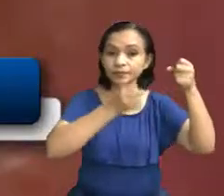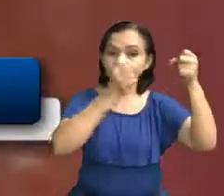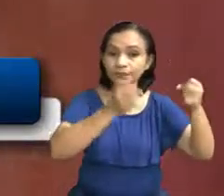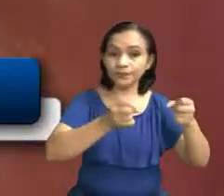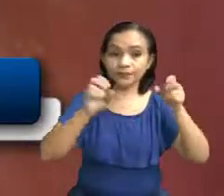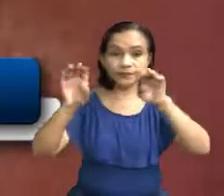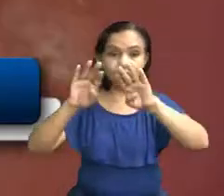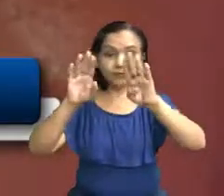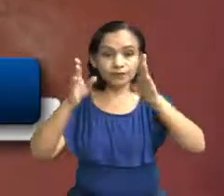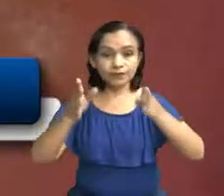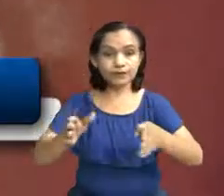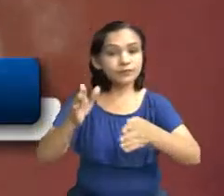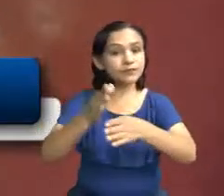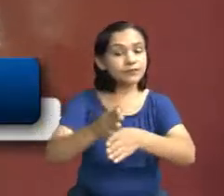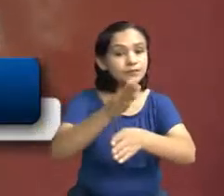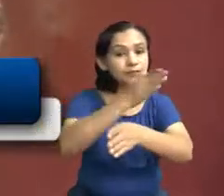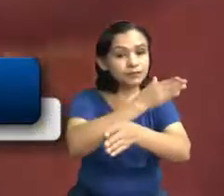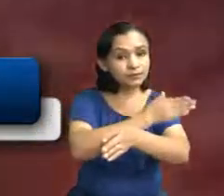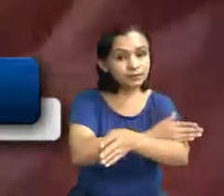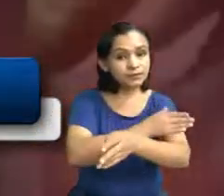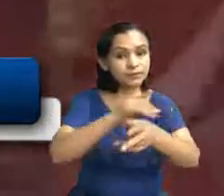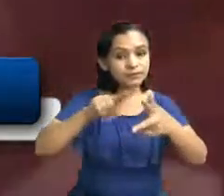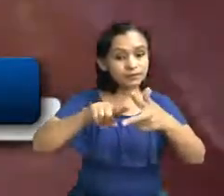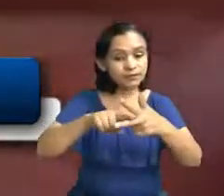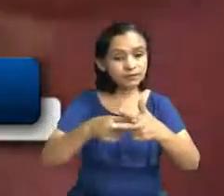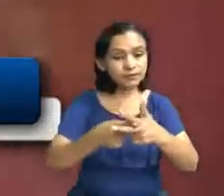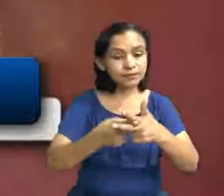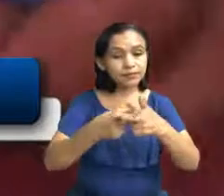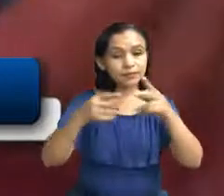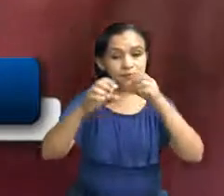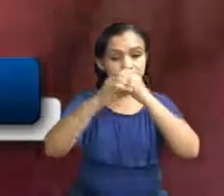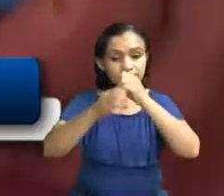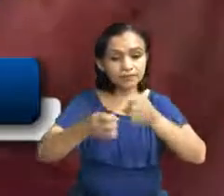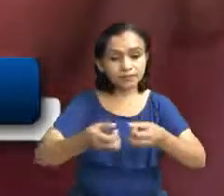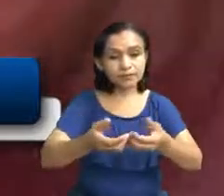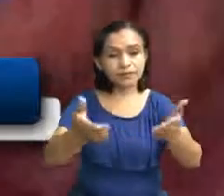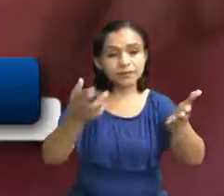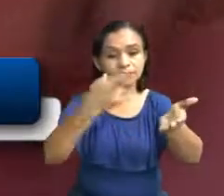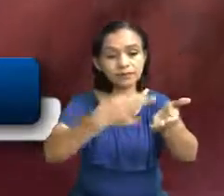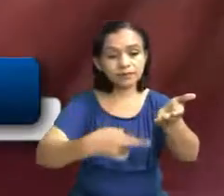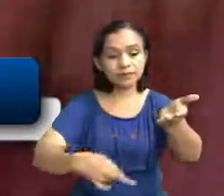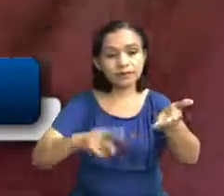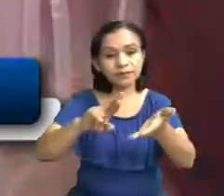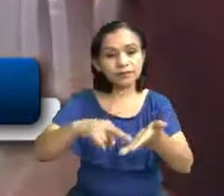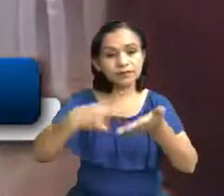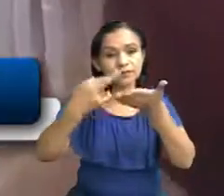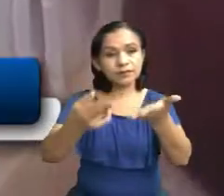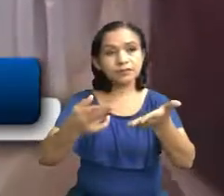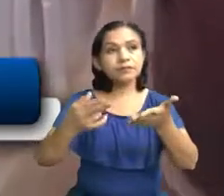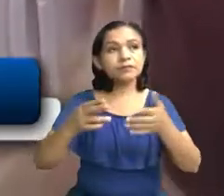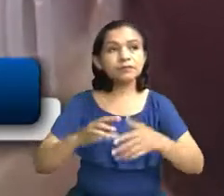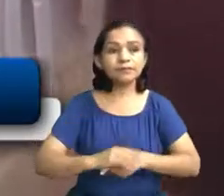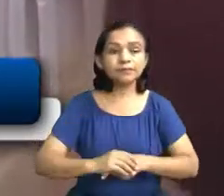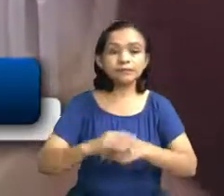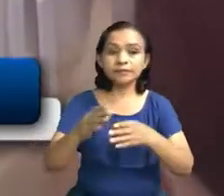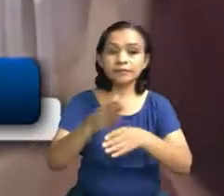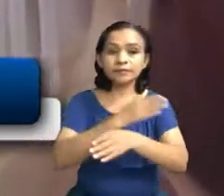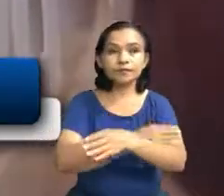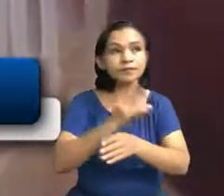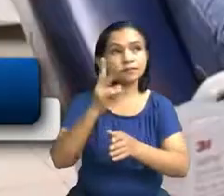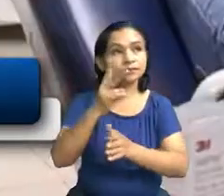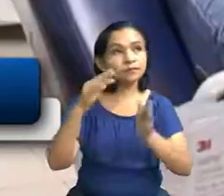hasta antes de que hiciéramos campañas de promoción de la donación voluntaria, que tuviéramos el 100% de donación voluntaria, antes del